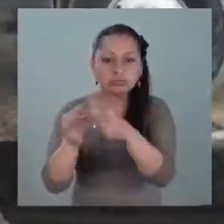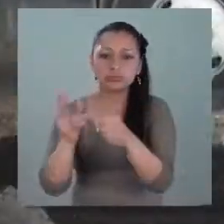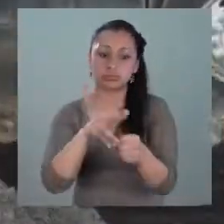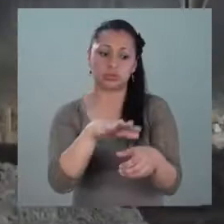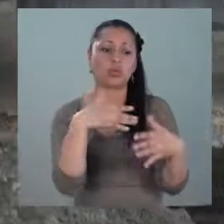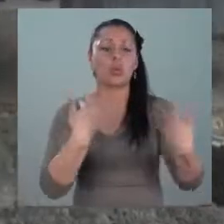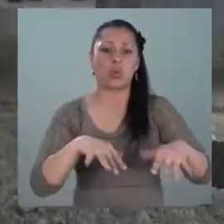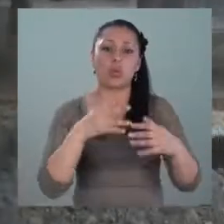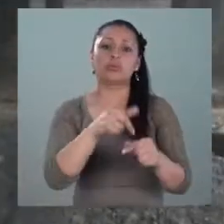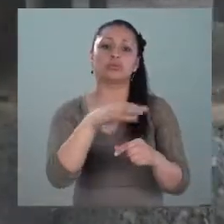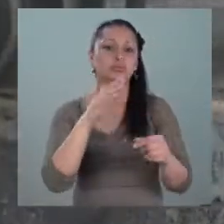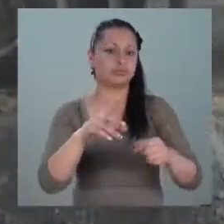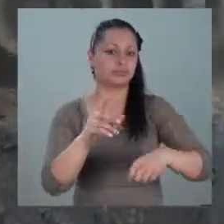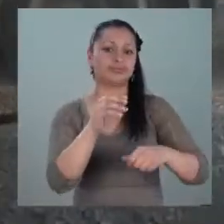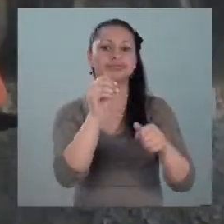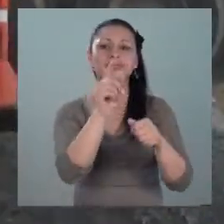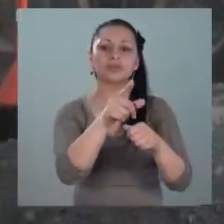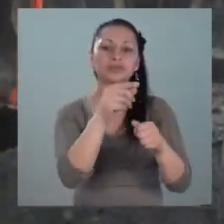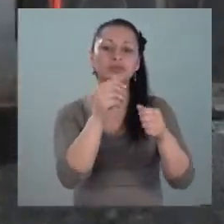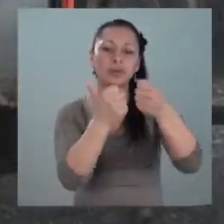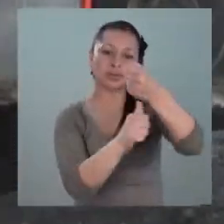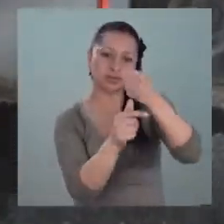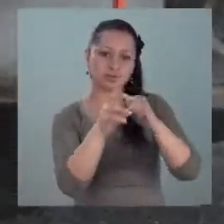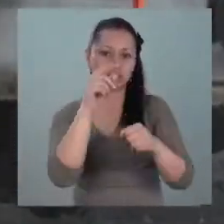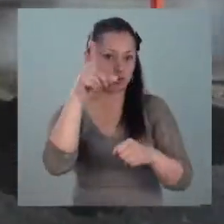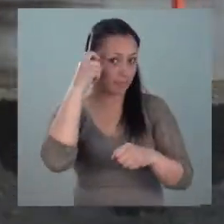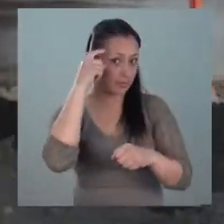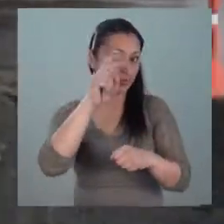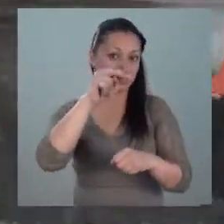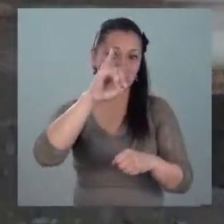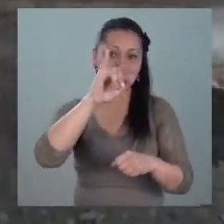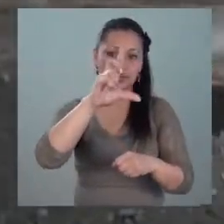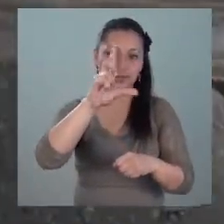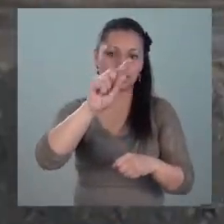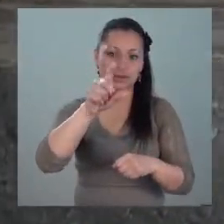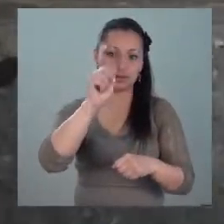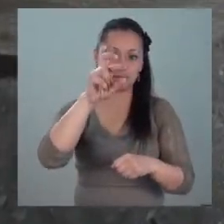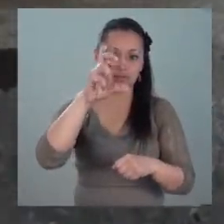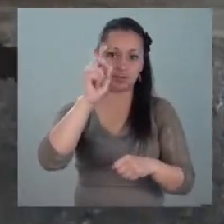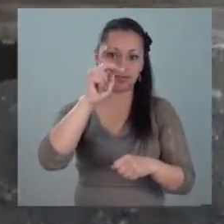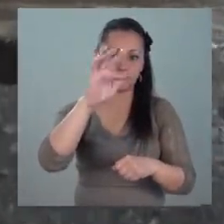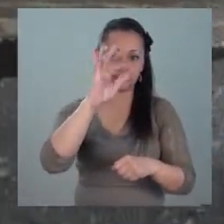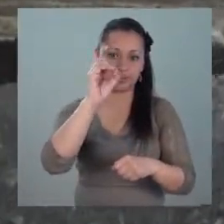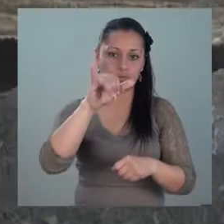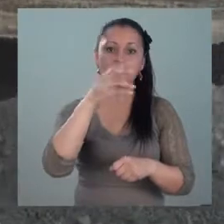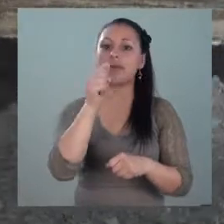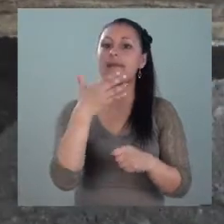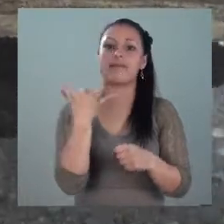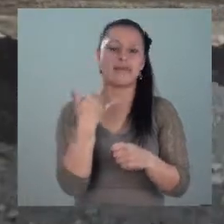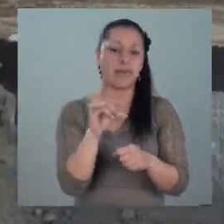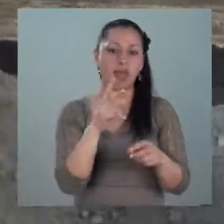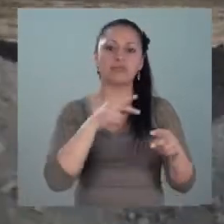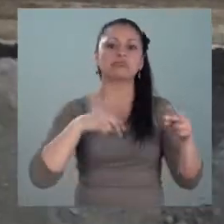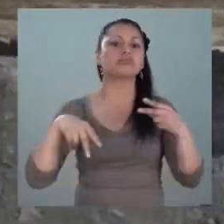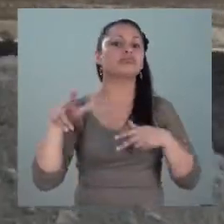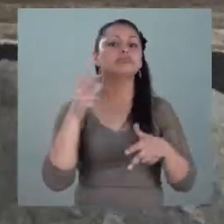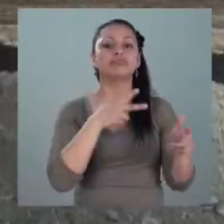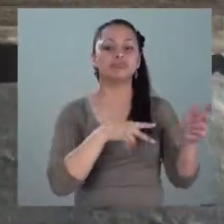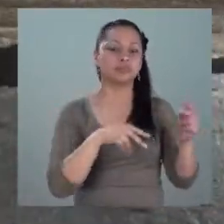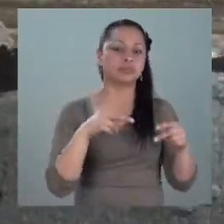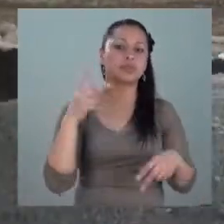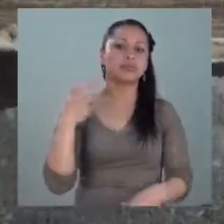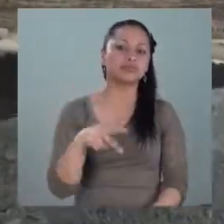Esta visita estuvo coordinada por la asesora de la Gobernación de Nariño para temas de infraestructura, Nilsa Pantoja. Acabamos de hacer un